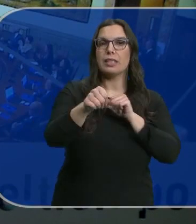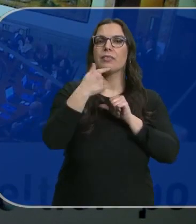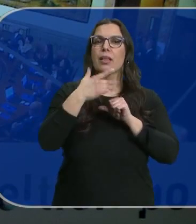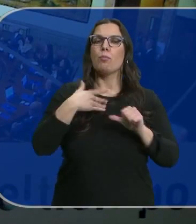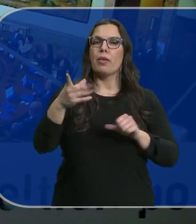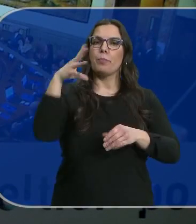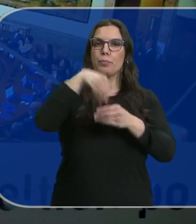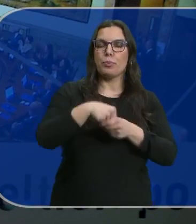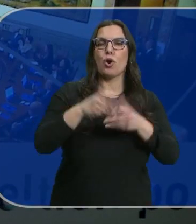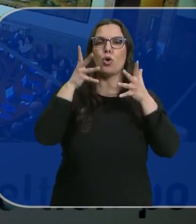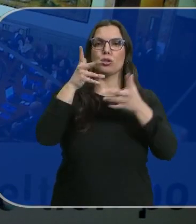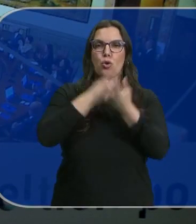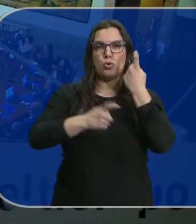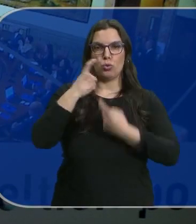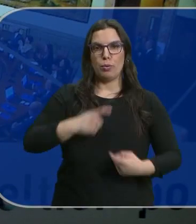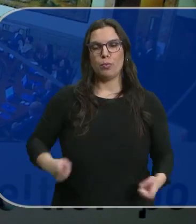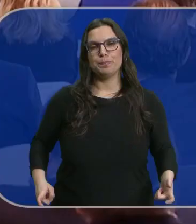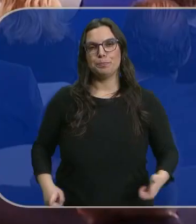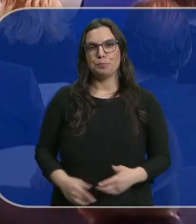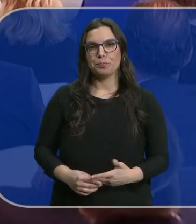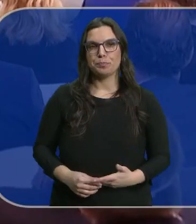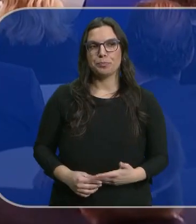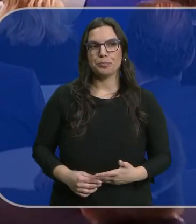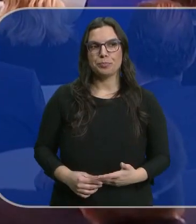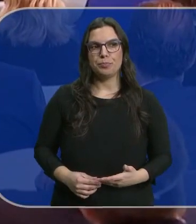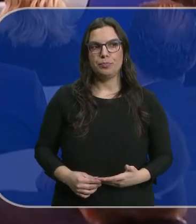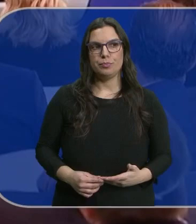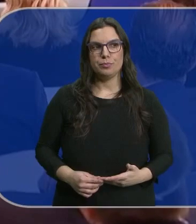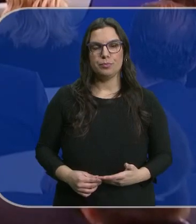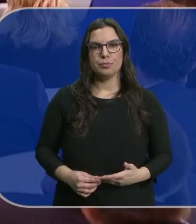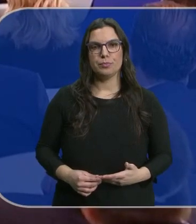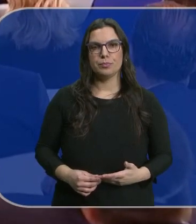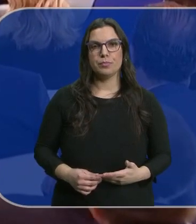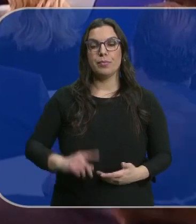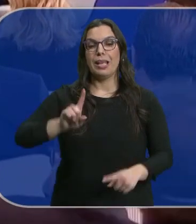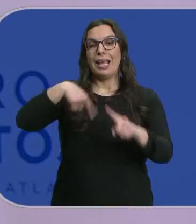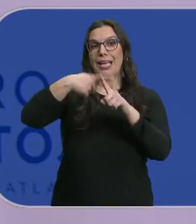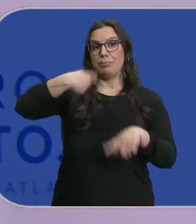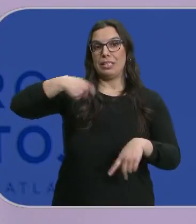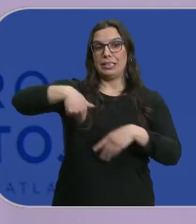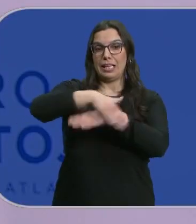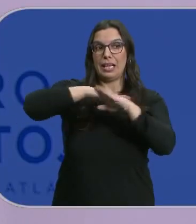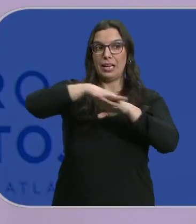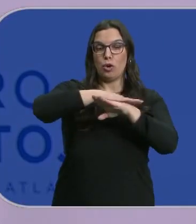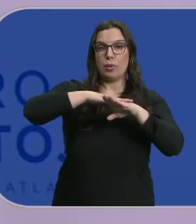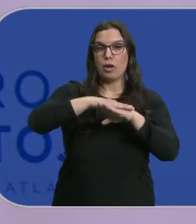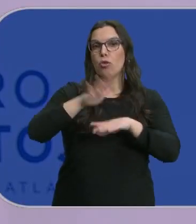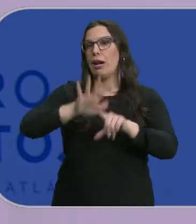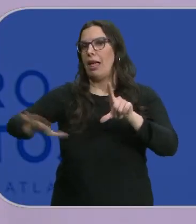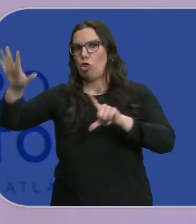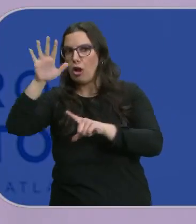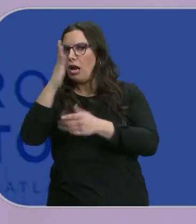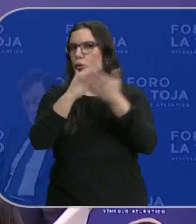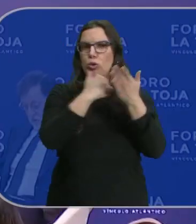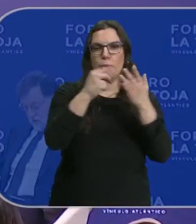formen parte del Consejo Consultivo. Realidades diferentes. Ser expresidente del Gobierno, ya sea nacional